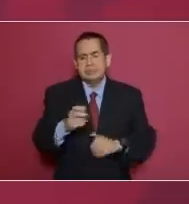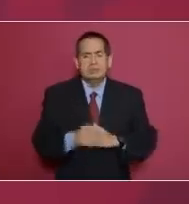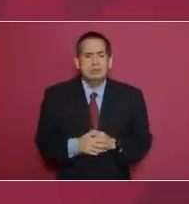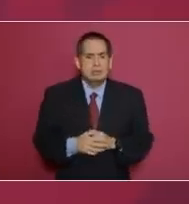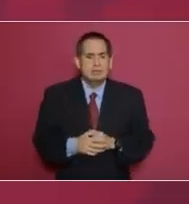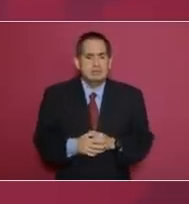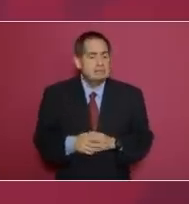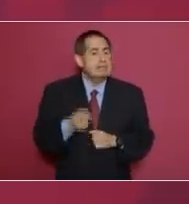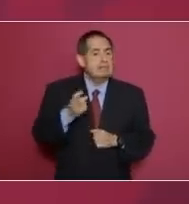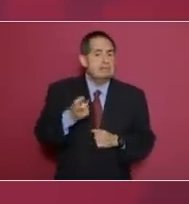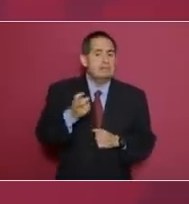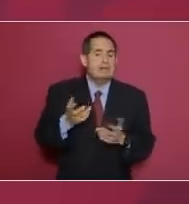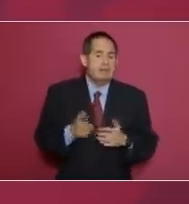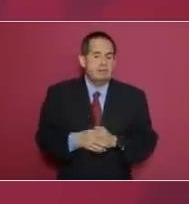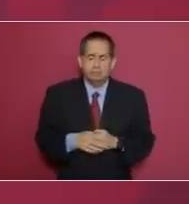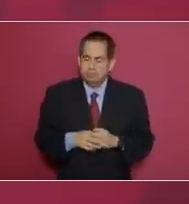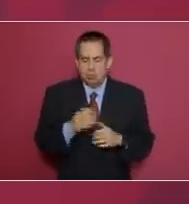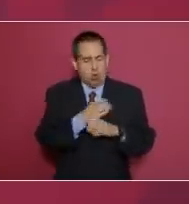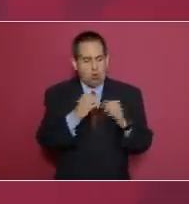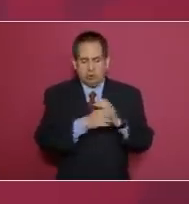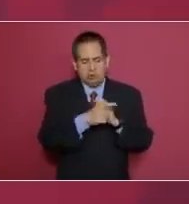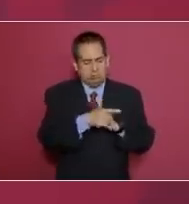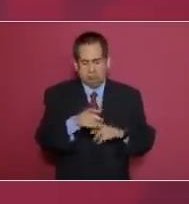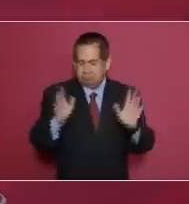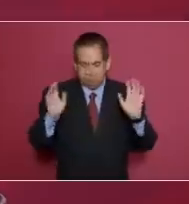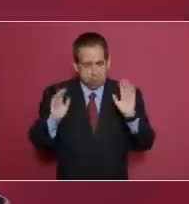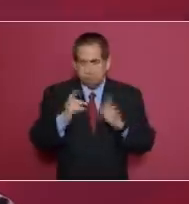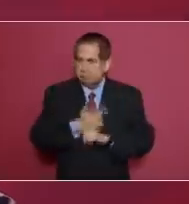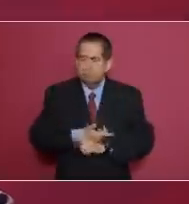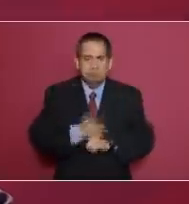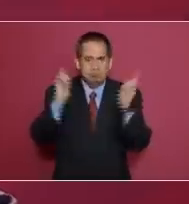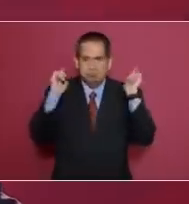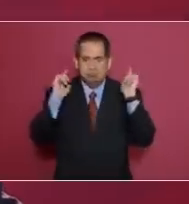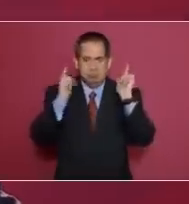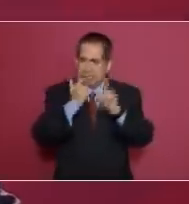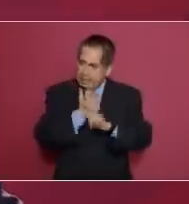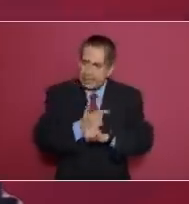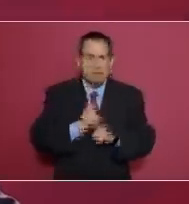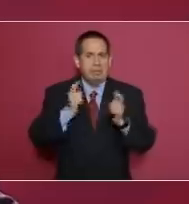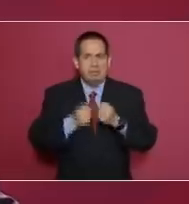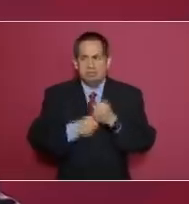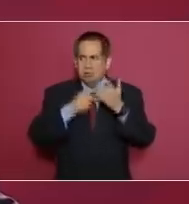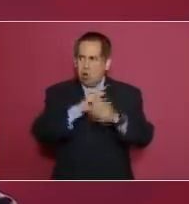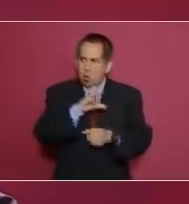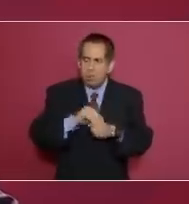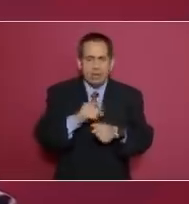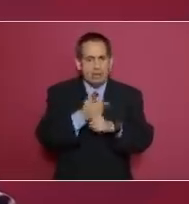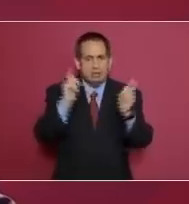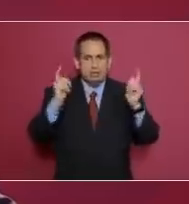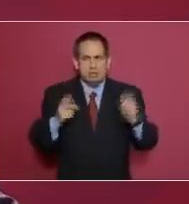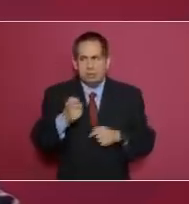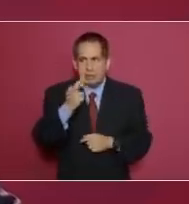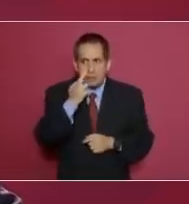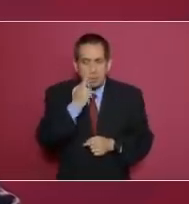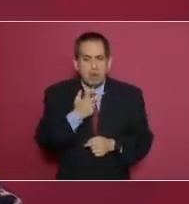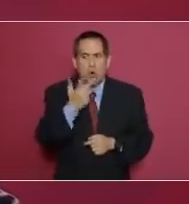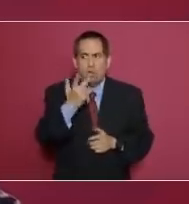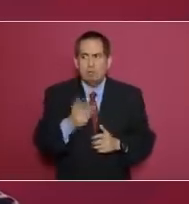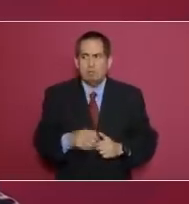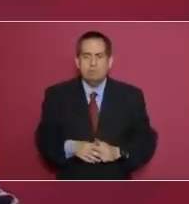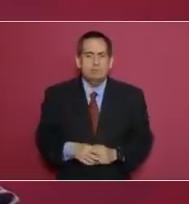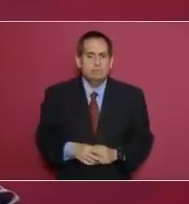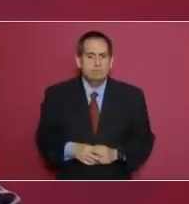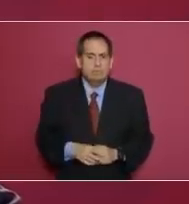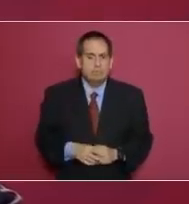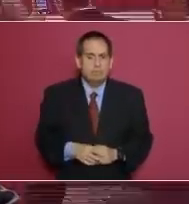así en otras cosas. O sea, libertad plena. Es mejor,